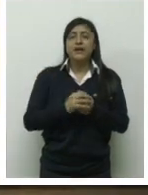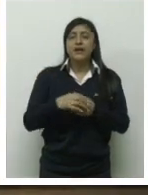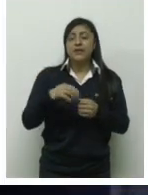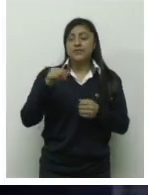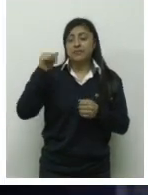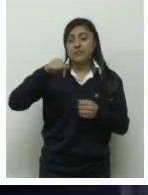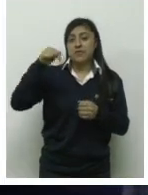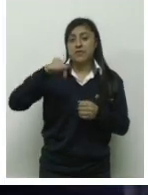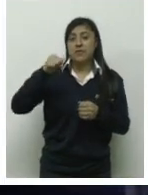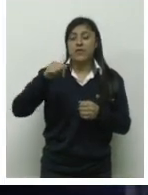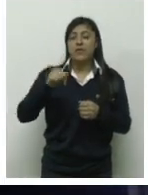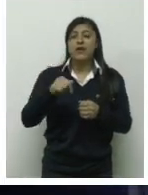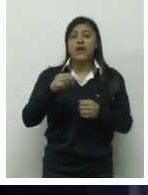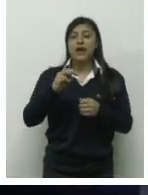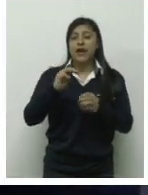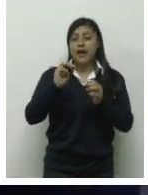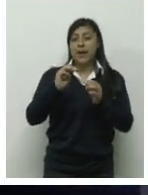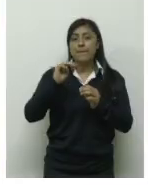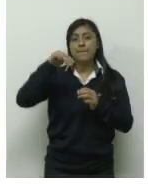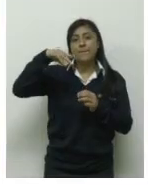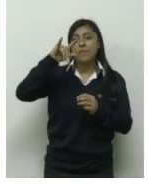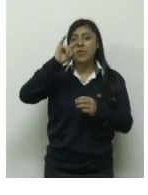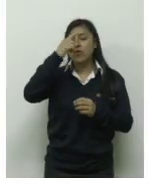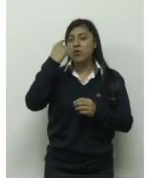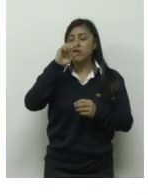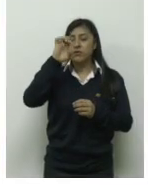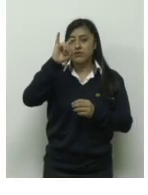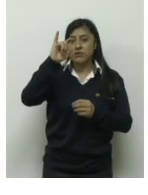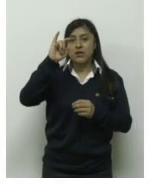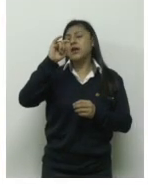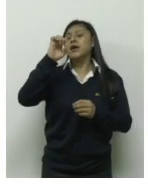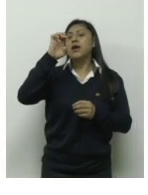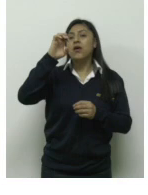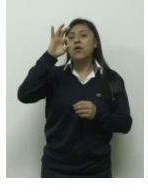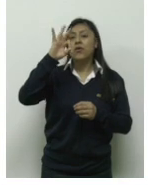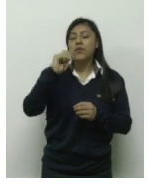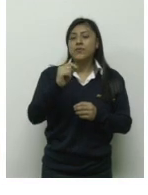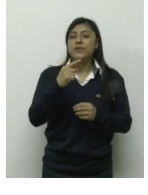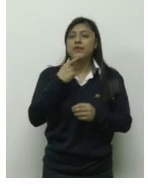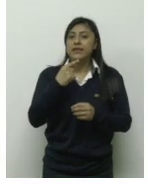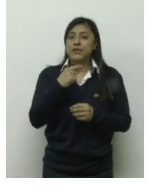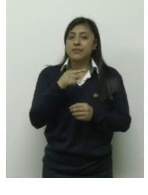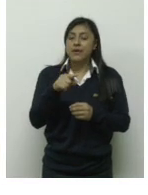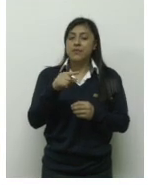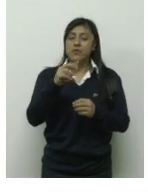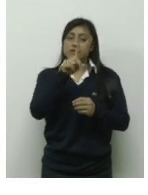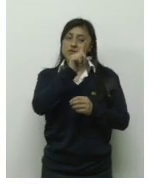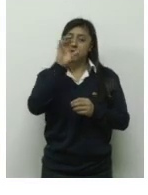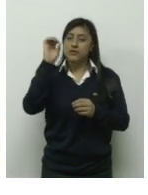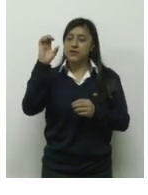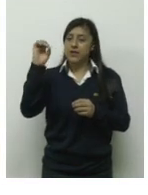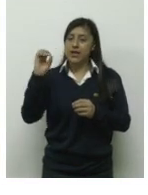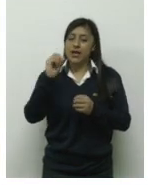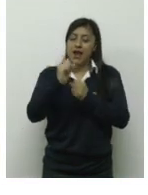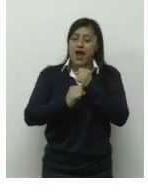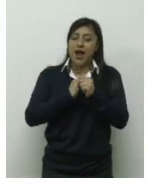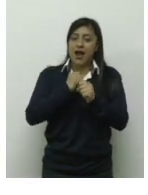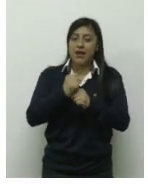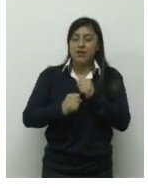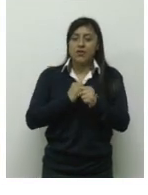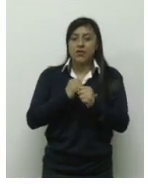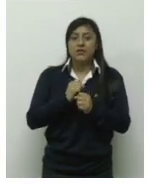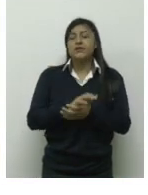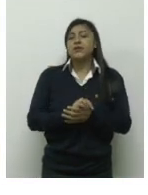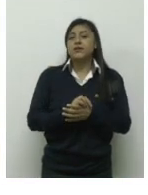país. Actualmente existe el Museo de Arte Moderno de Carlos Mérida, que contienen 100 años de la historia de las artes